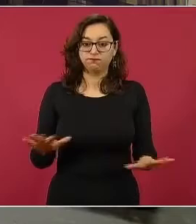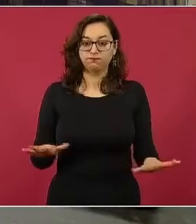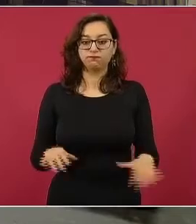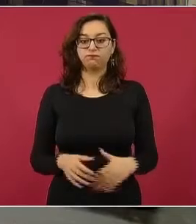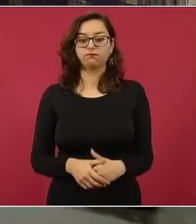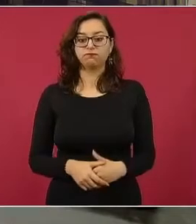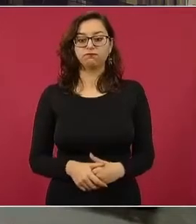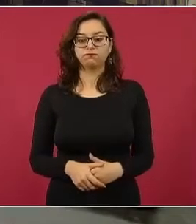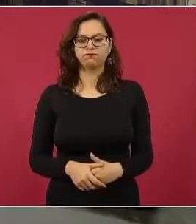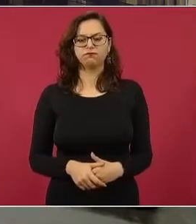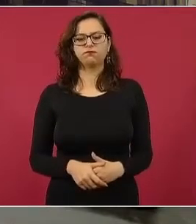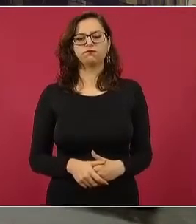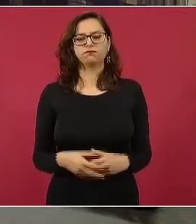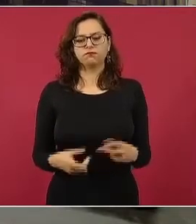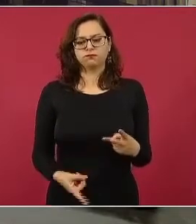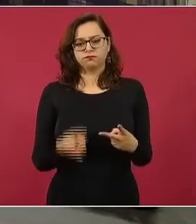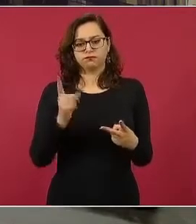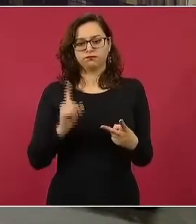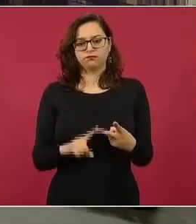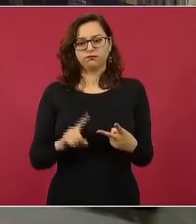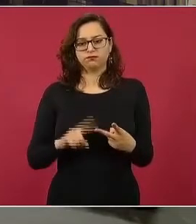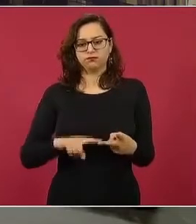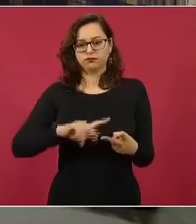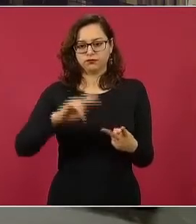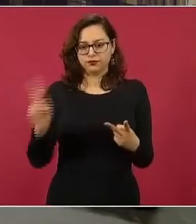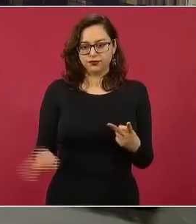del futuro,